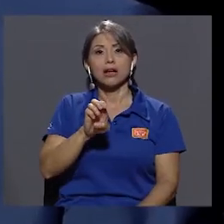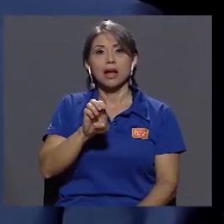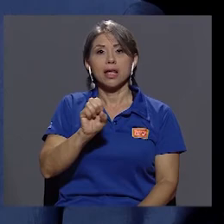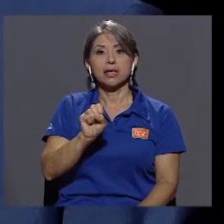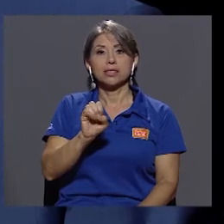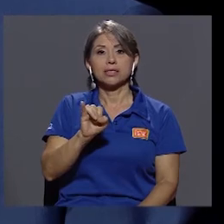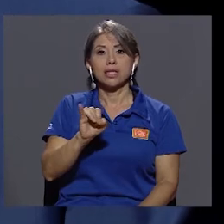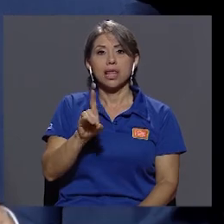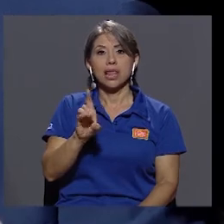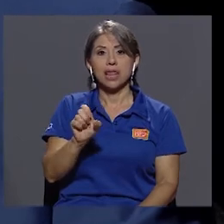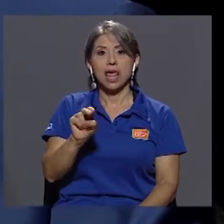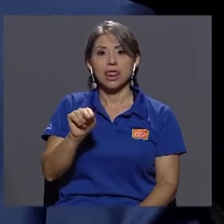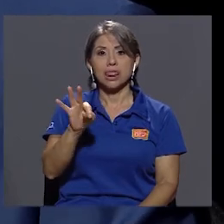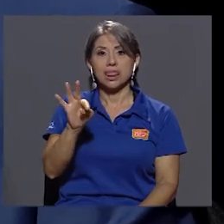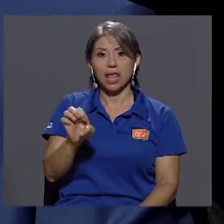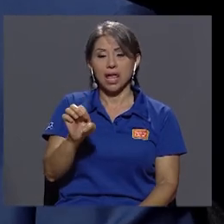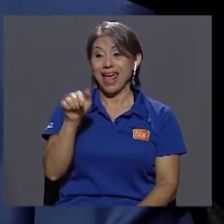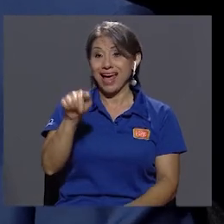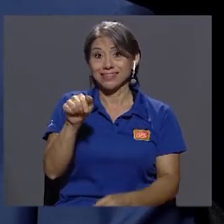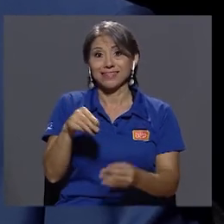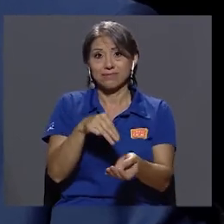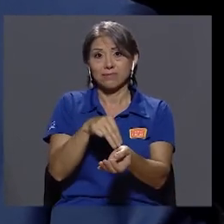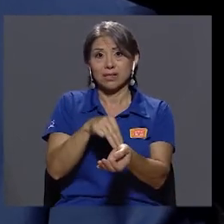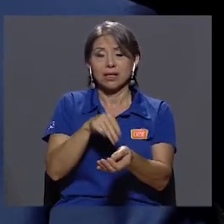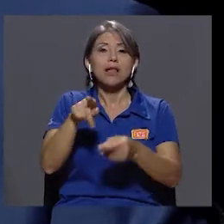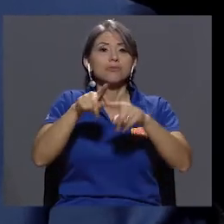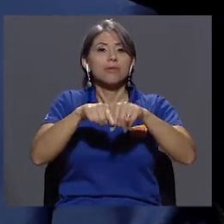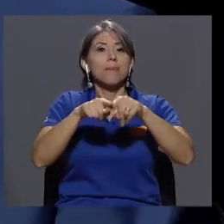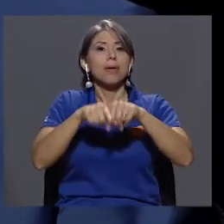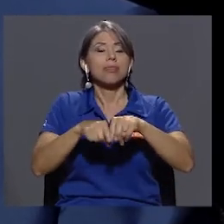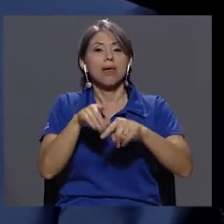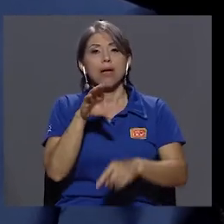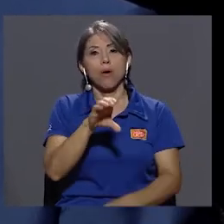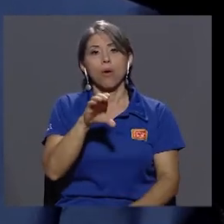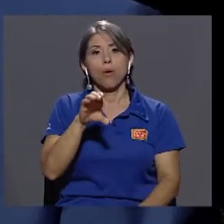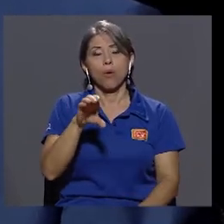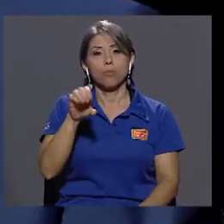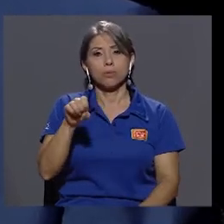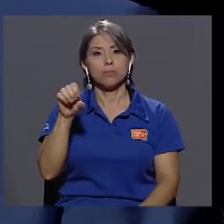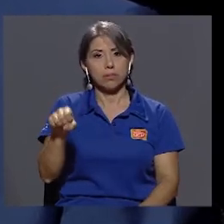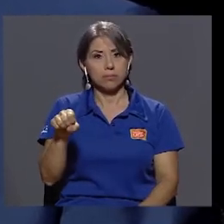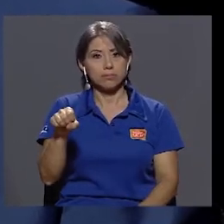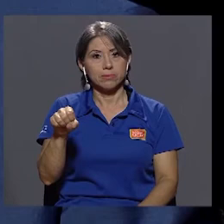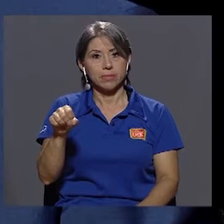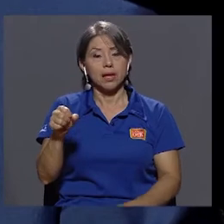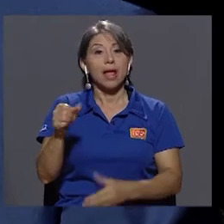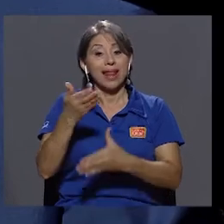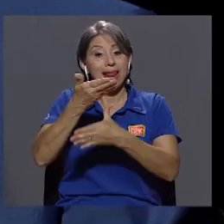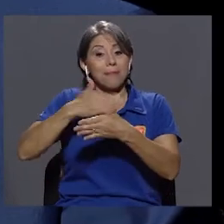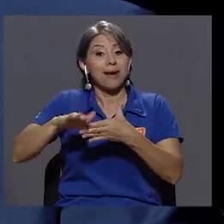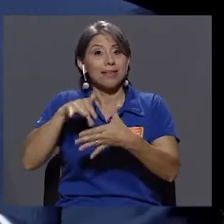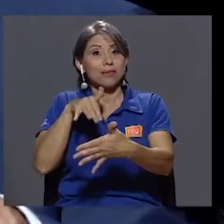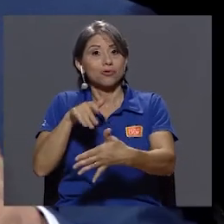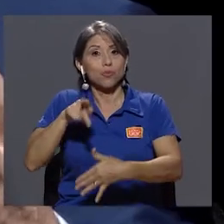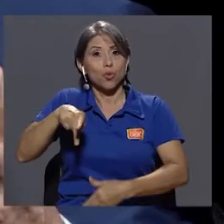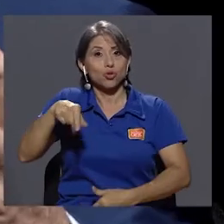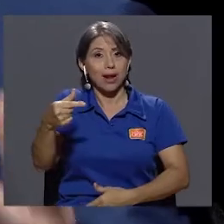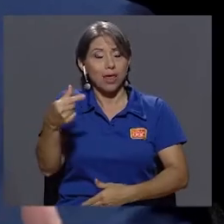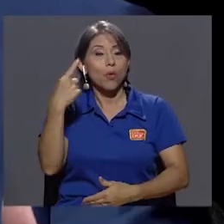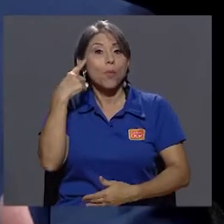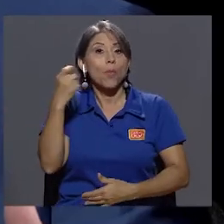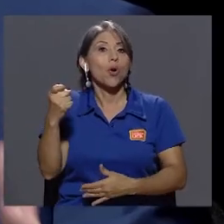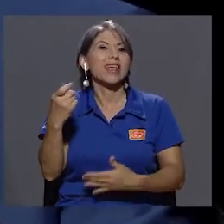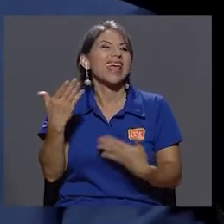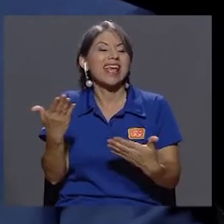medicina entonces y eso depende del seguro social de la casa construida de seguro social la ciudad en la parte de posgrado porque es una alianza